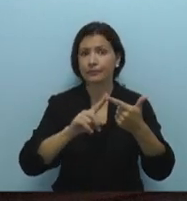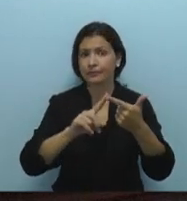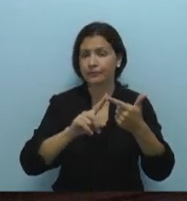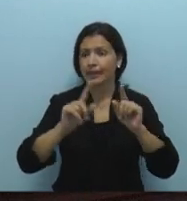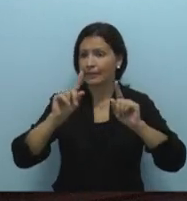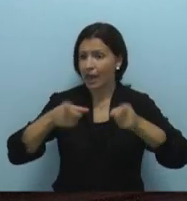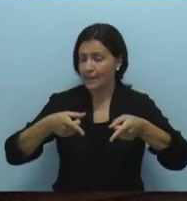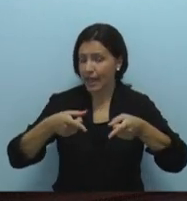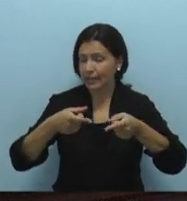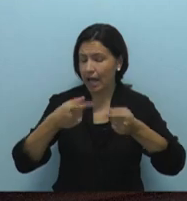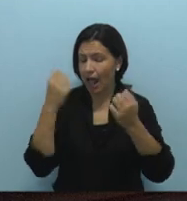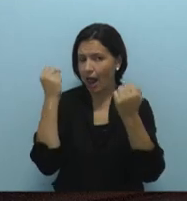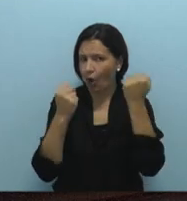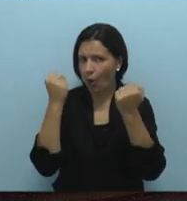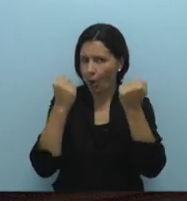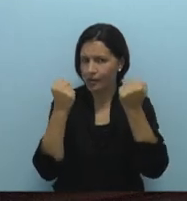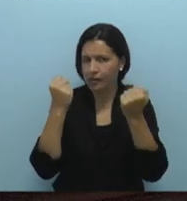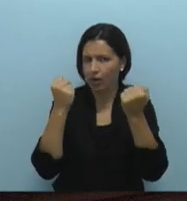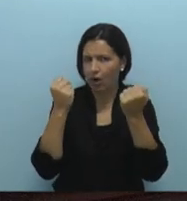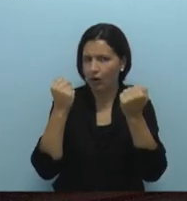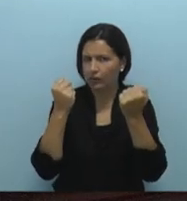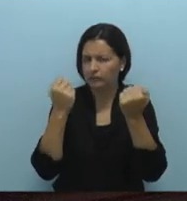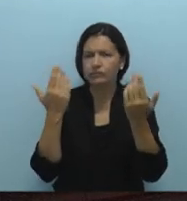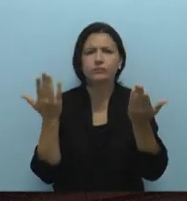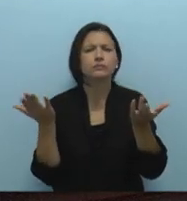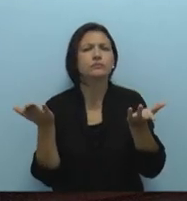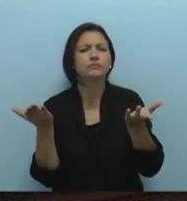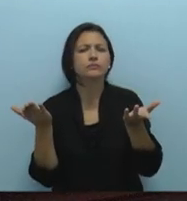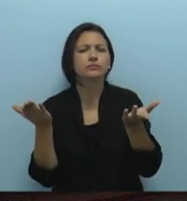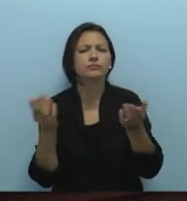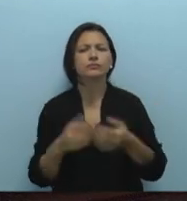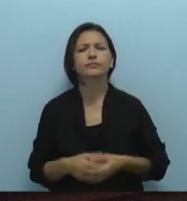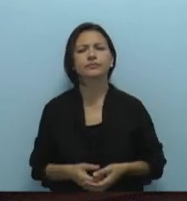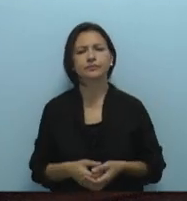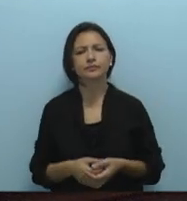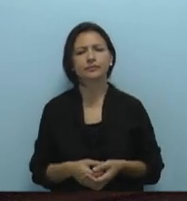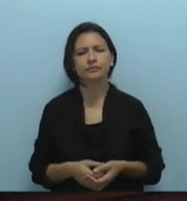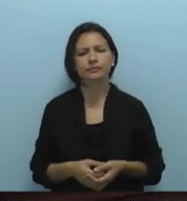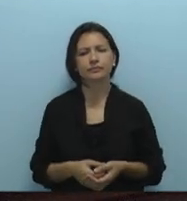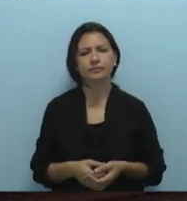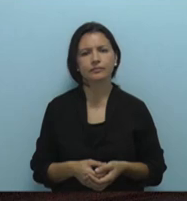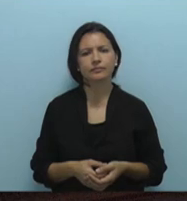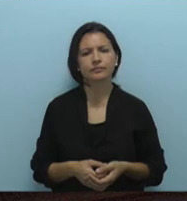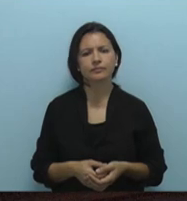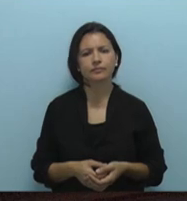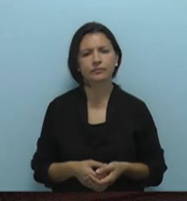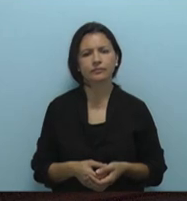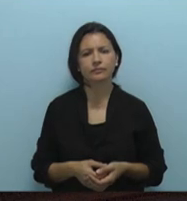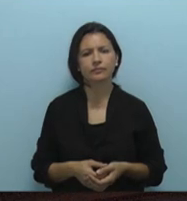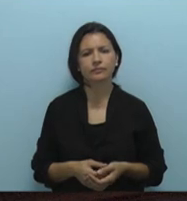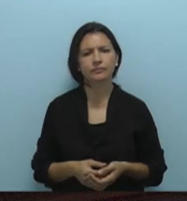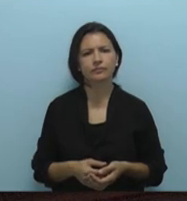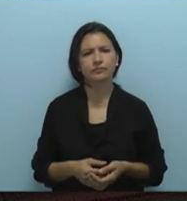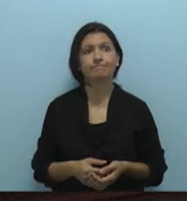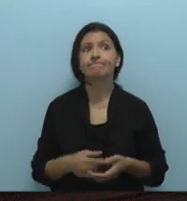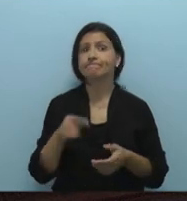económico. Y acá es donde tenemos mucho por hacer, porque acá es donde tenemos que empezar